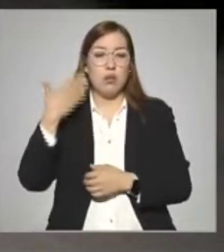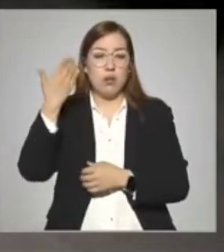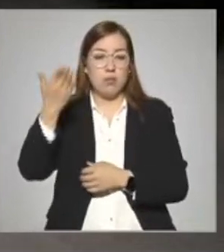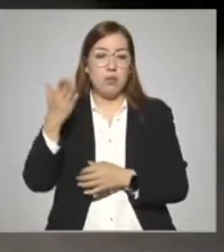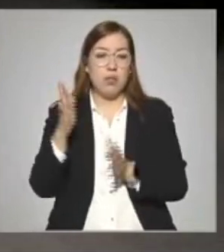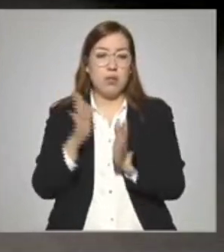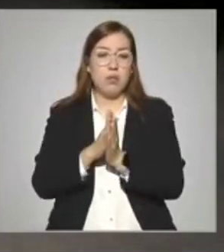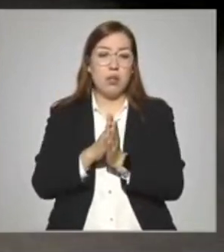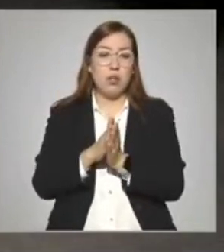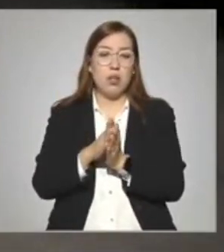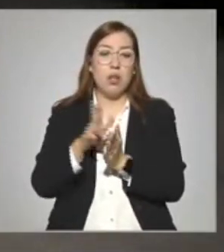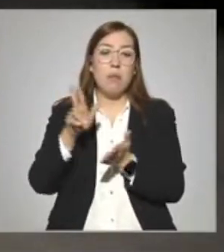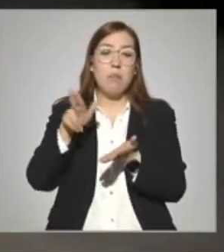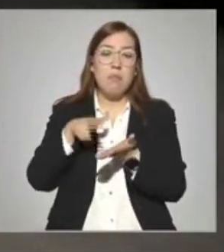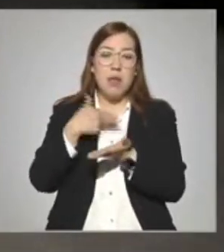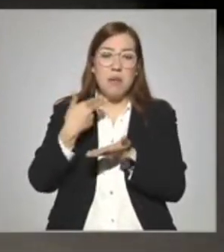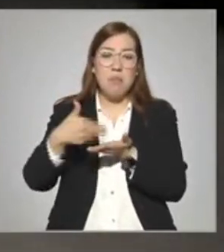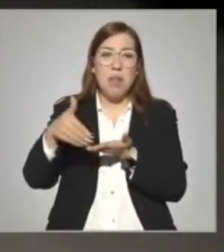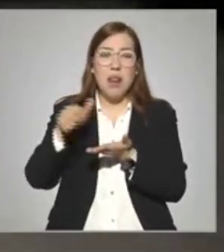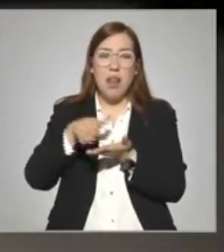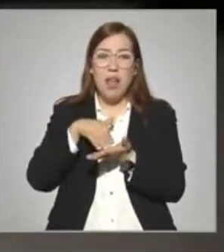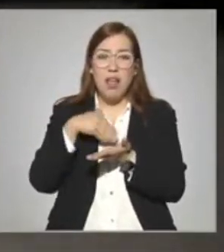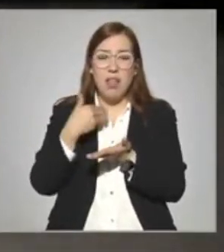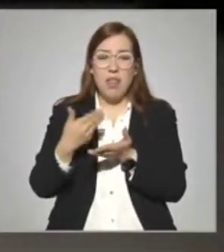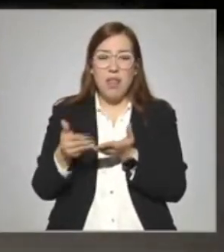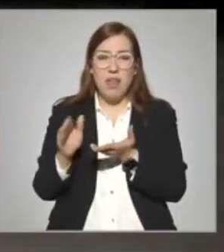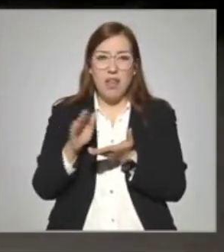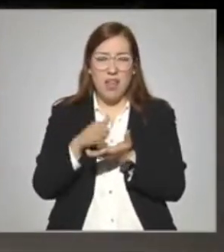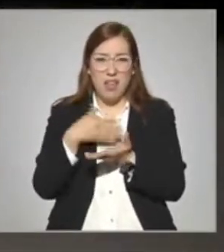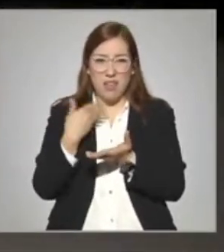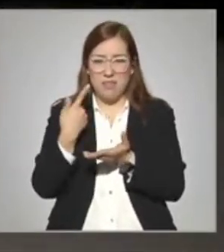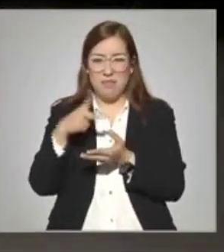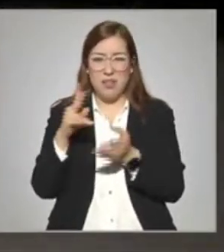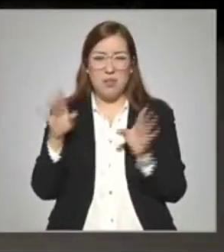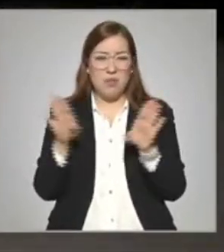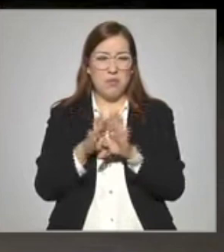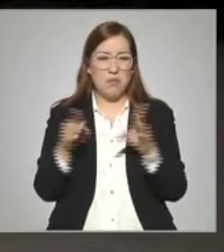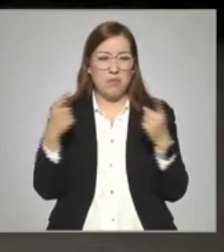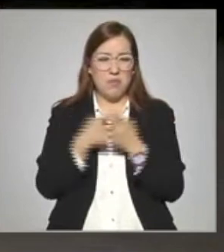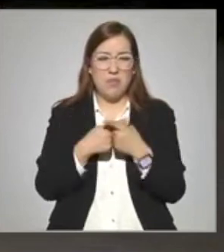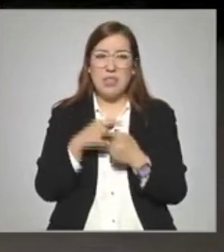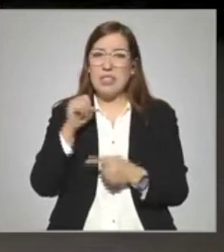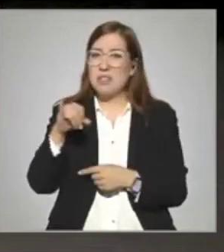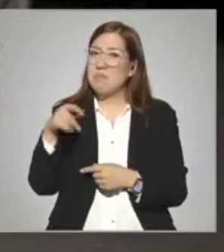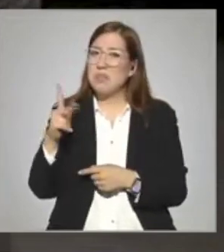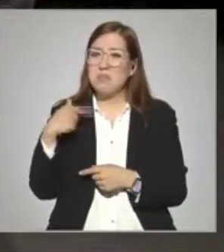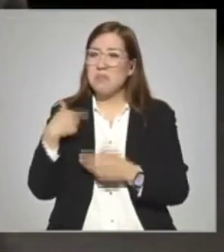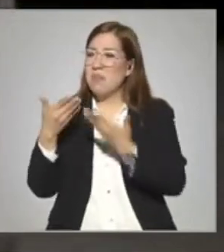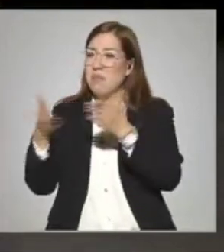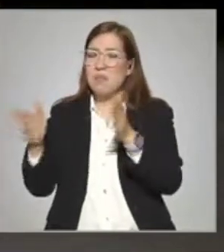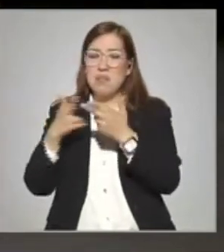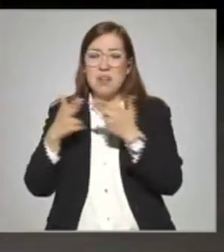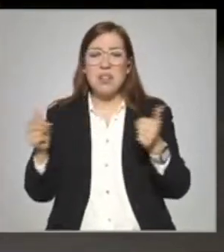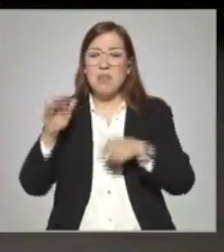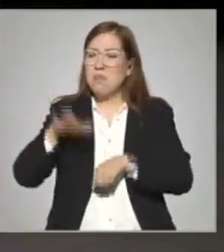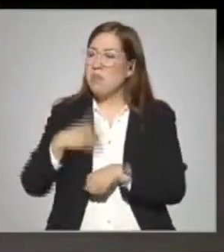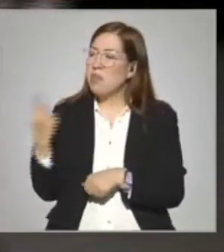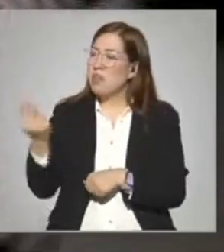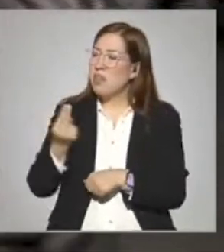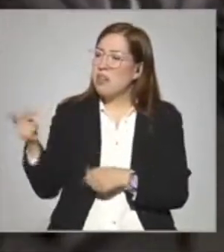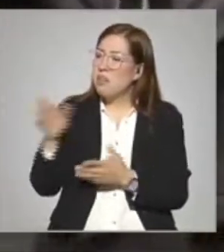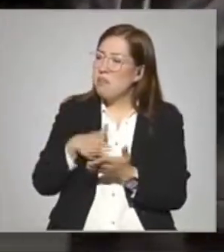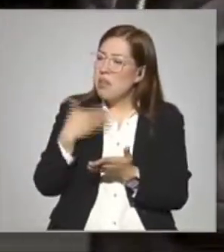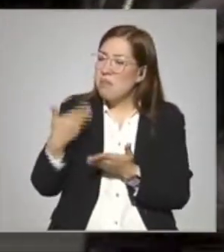de mermelada. ¿Mermelada? Sí, pero nadie me abrió y no pude conseguirla. ¿Y por qué tanta urgencia? ¿Para qué